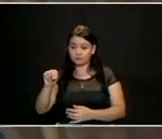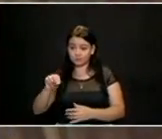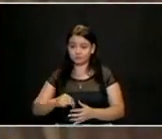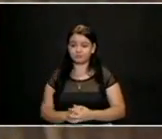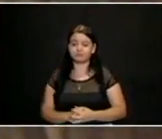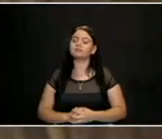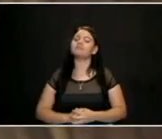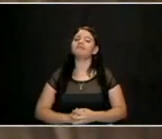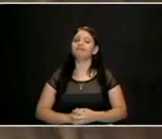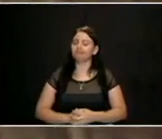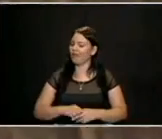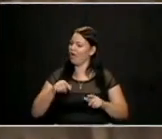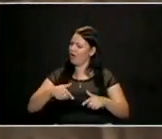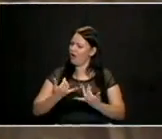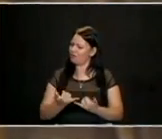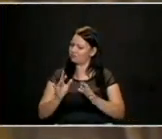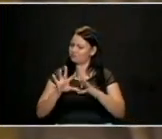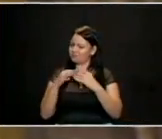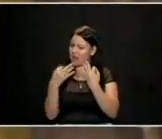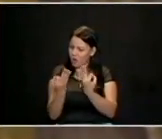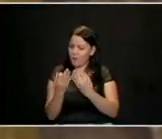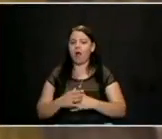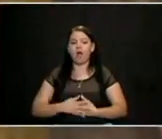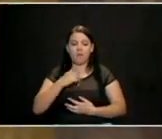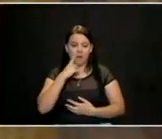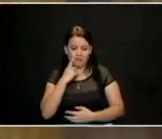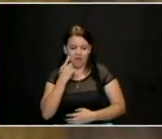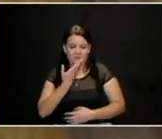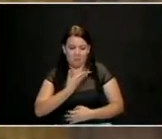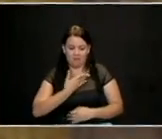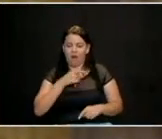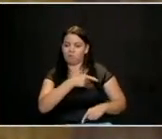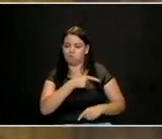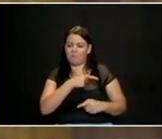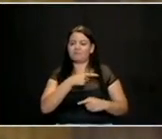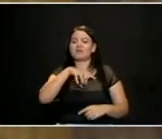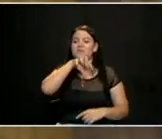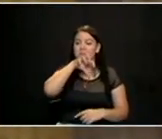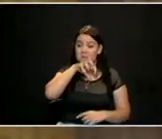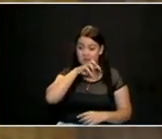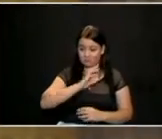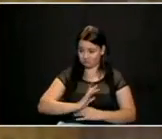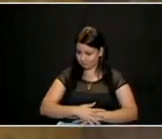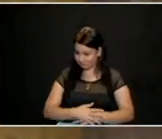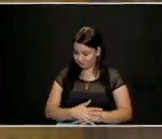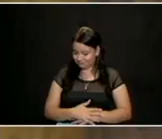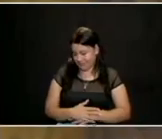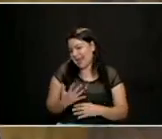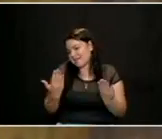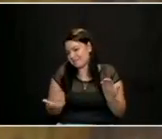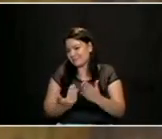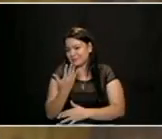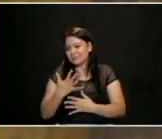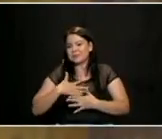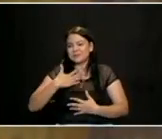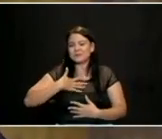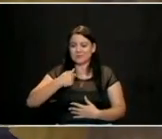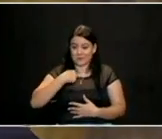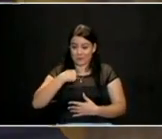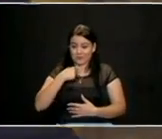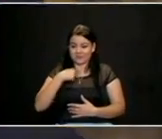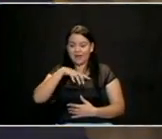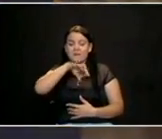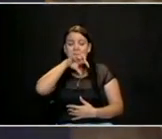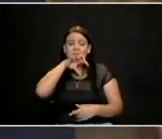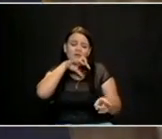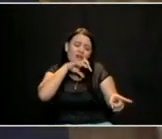familia es una familia multiespecie y yo tengo un perro que adopté en el CES, perro que era